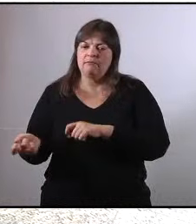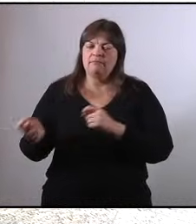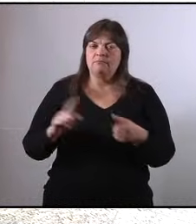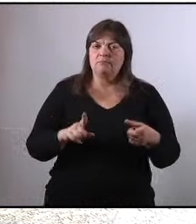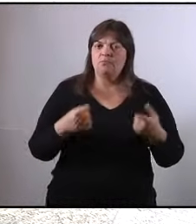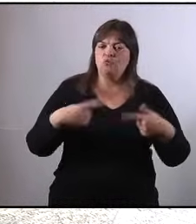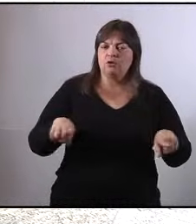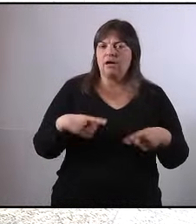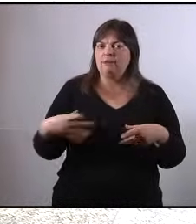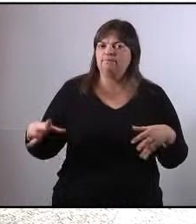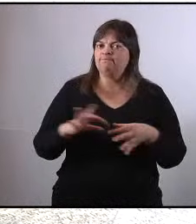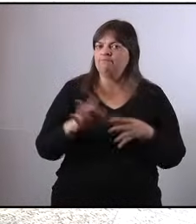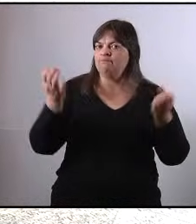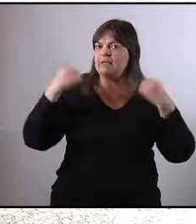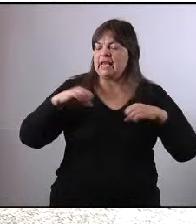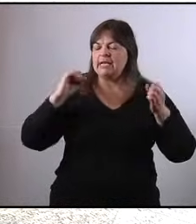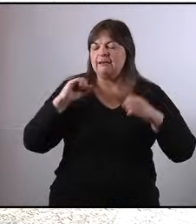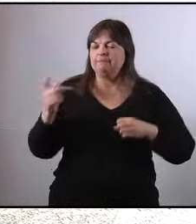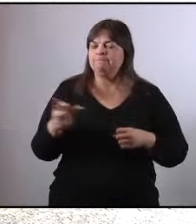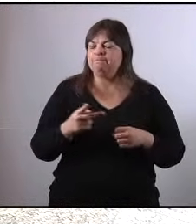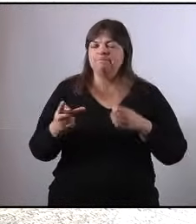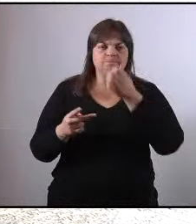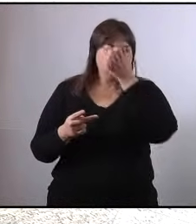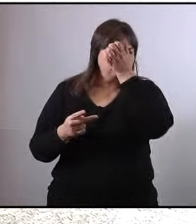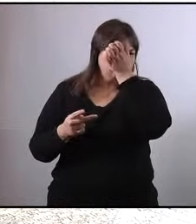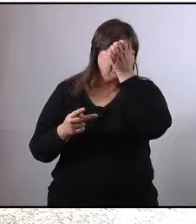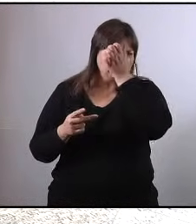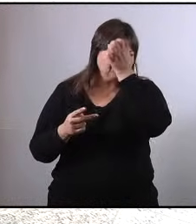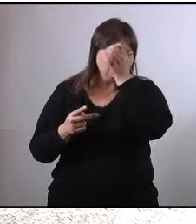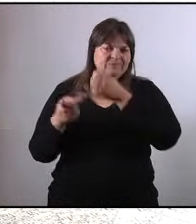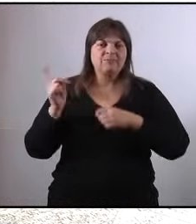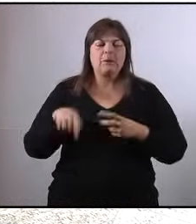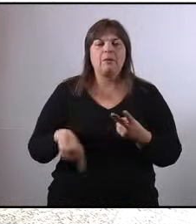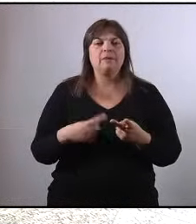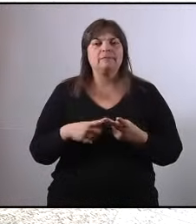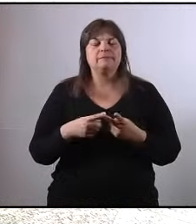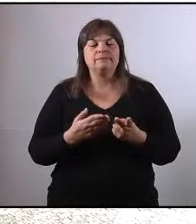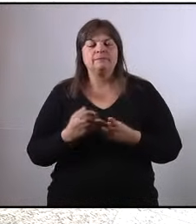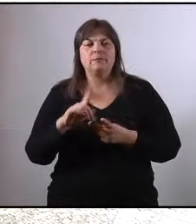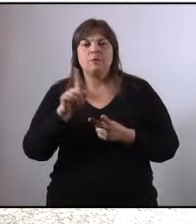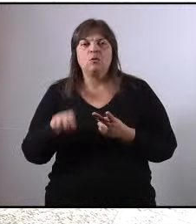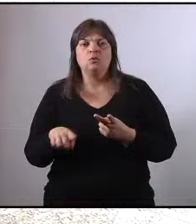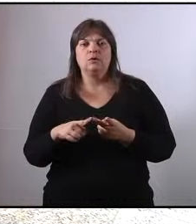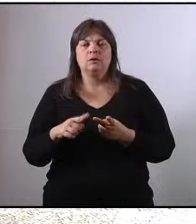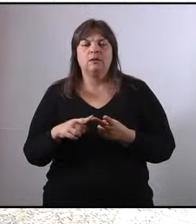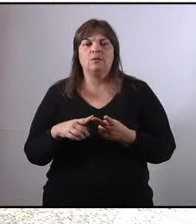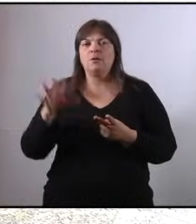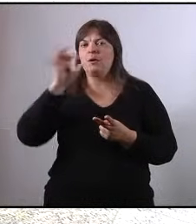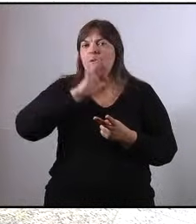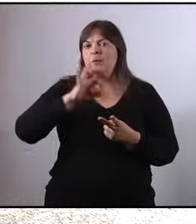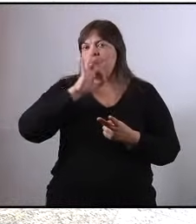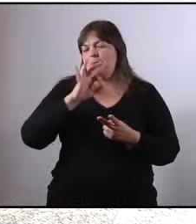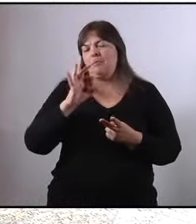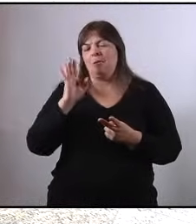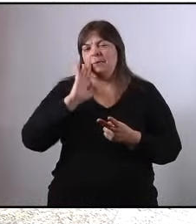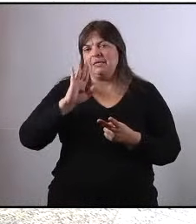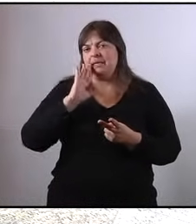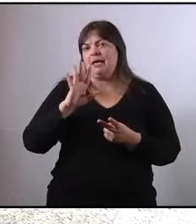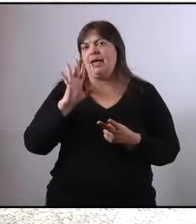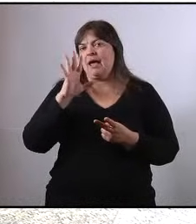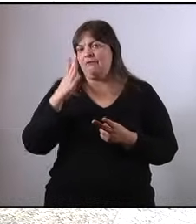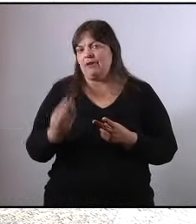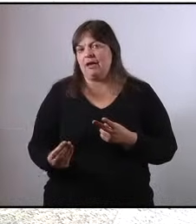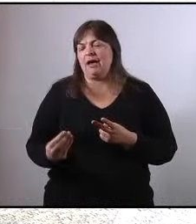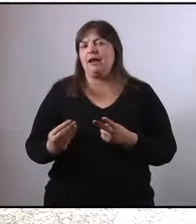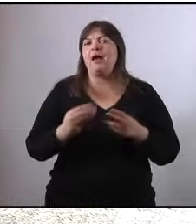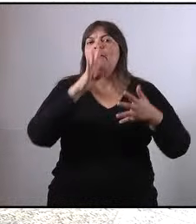los ensayos. Eso por un lado. ¿Sí? Y otro, en cuanto a la peste porcina africana, bueno, el foco está en